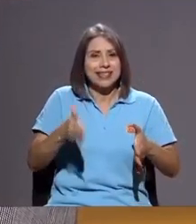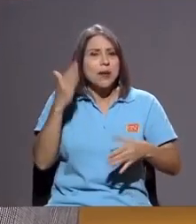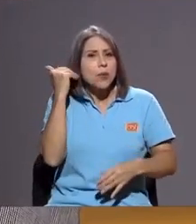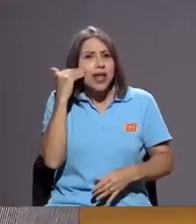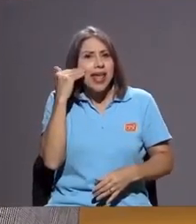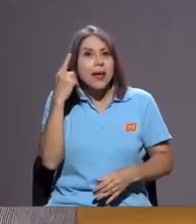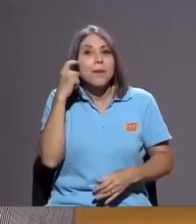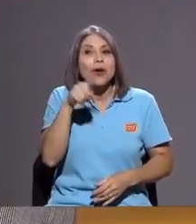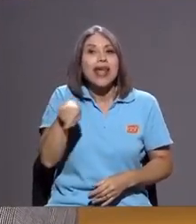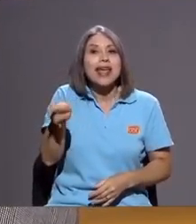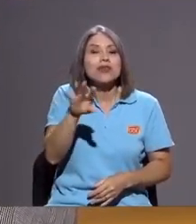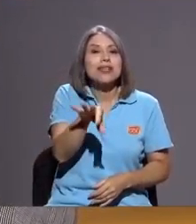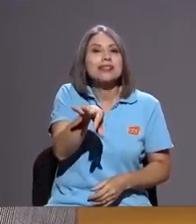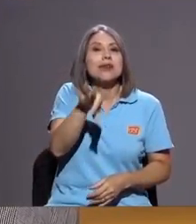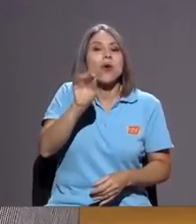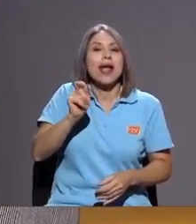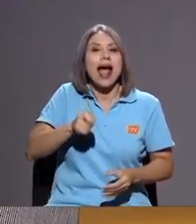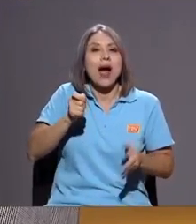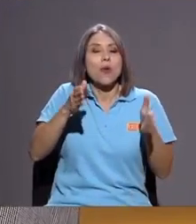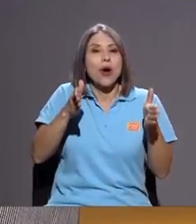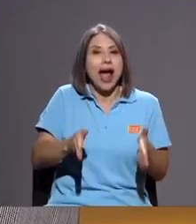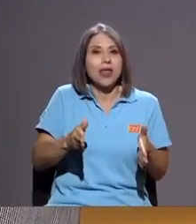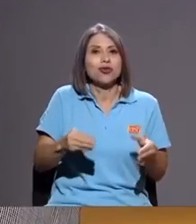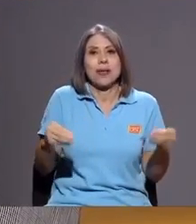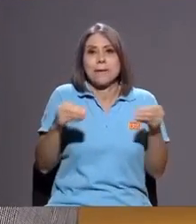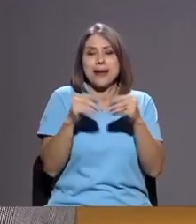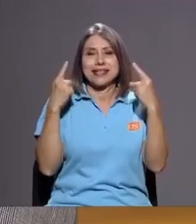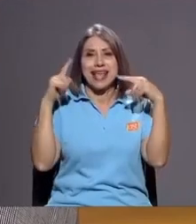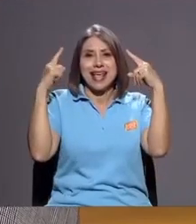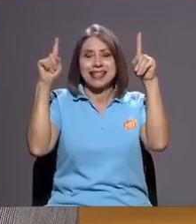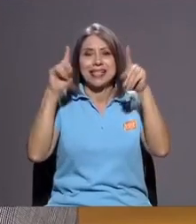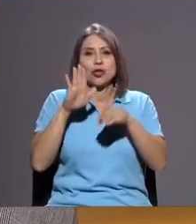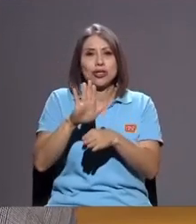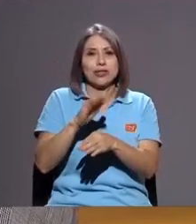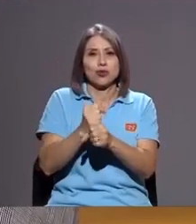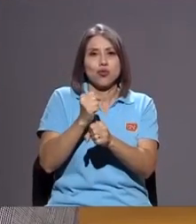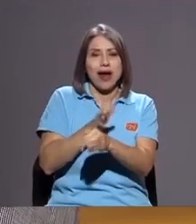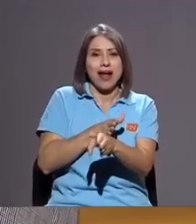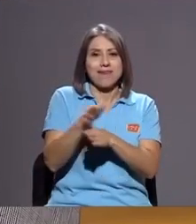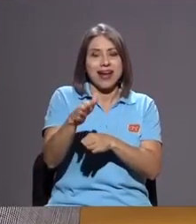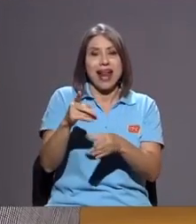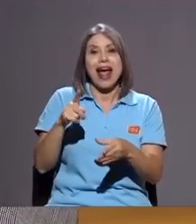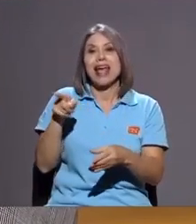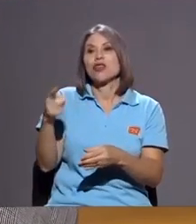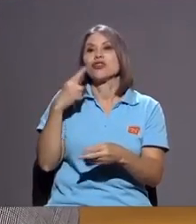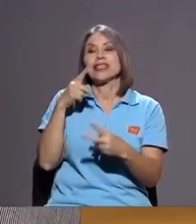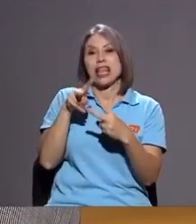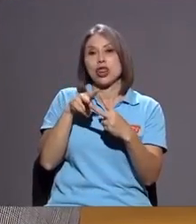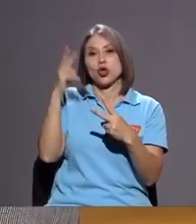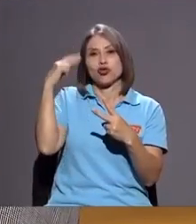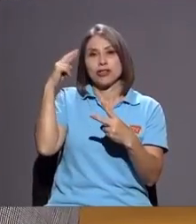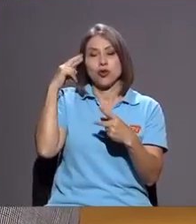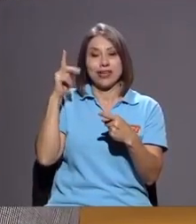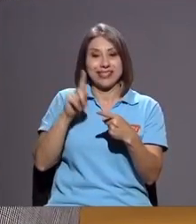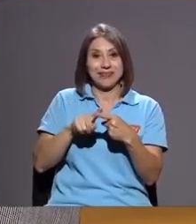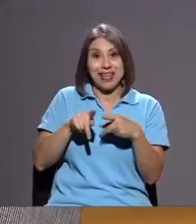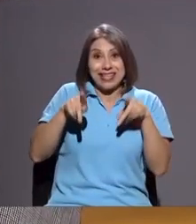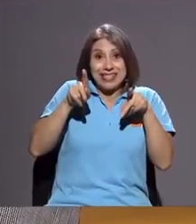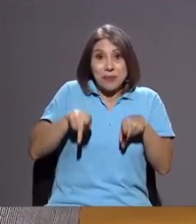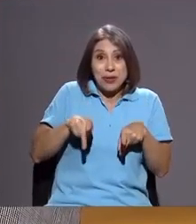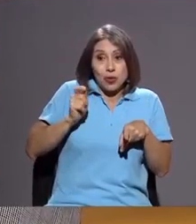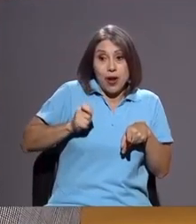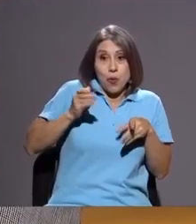los abogados que han tenido más éxitos en su carrera. Entonces ellos dicen que por dos razones, si no hizo dinero a los